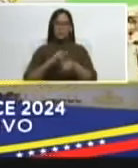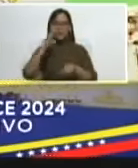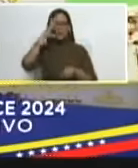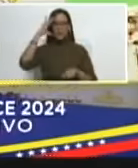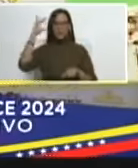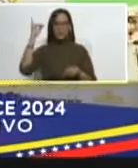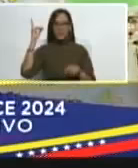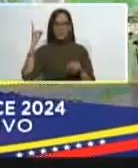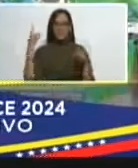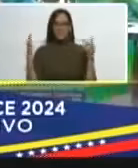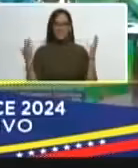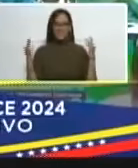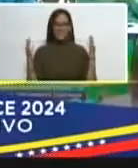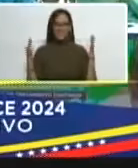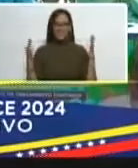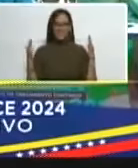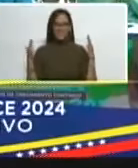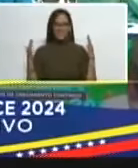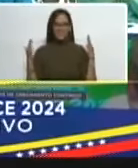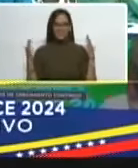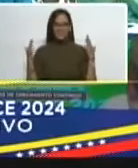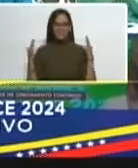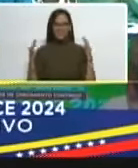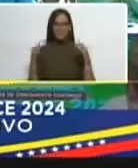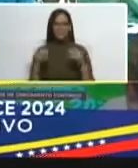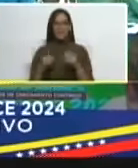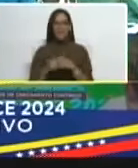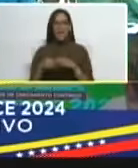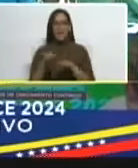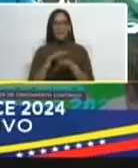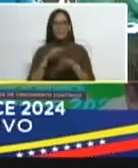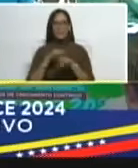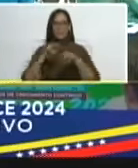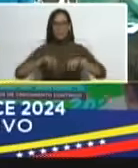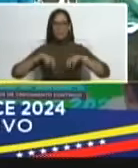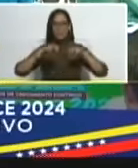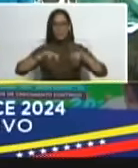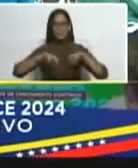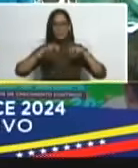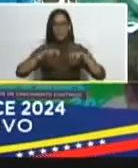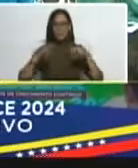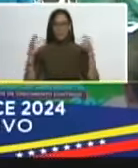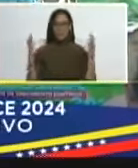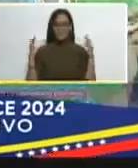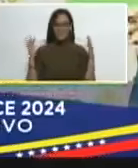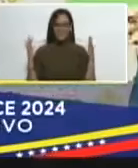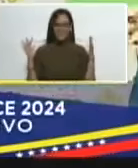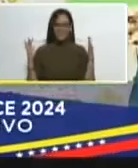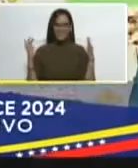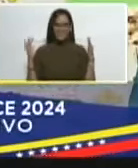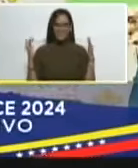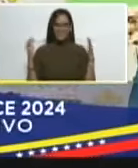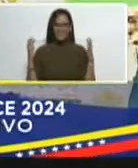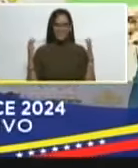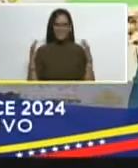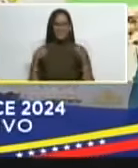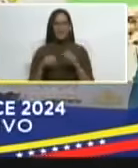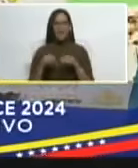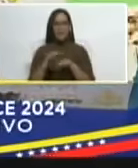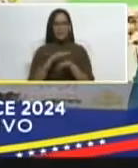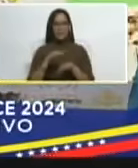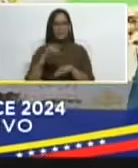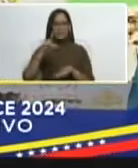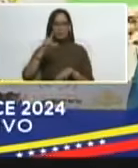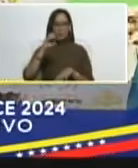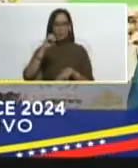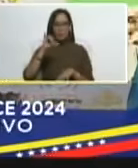Gómez, al ministro de Agricultura, Castro Soteldo, a el ministro Loyo,